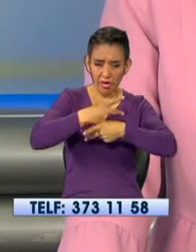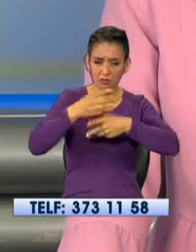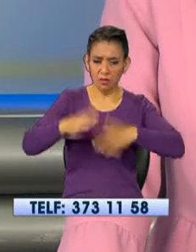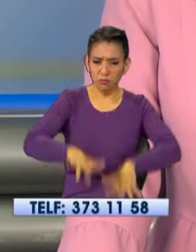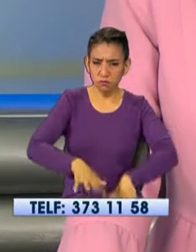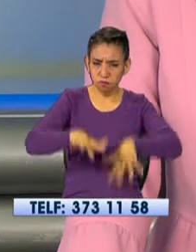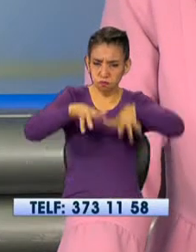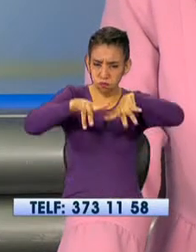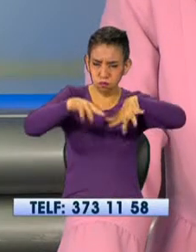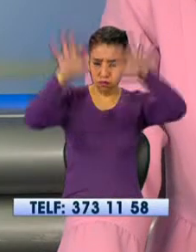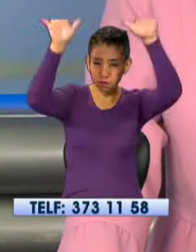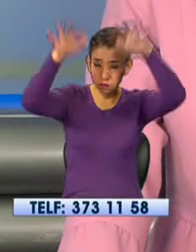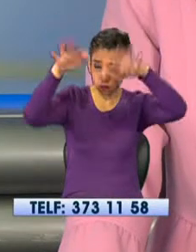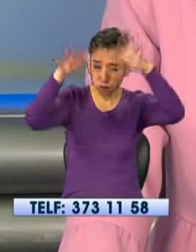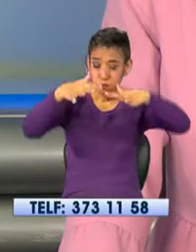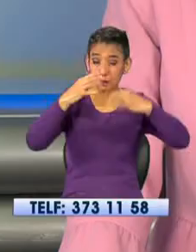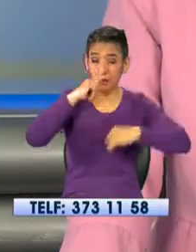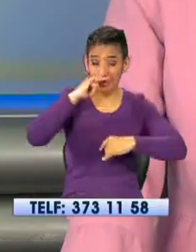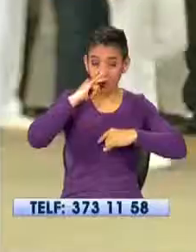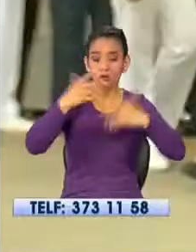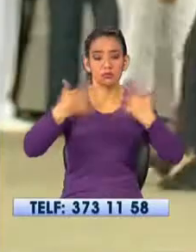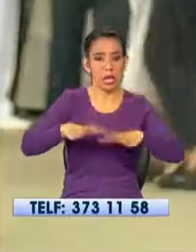para la llegada del anunciado fenómeno del Niño.